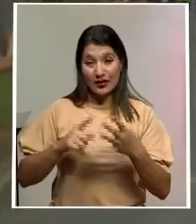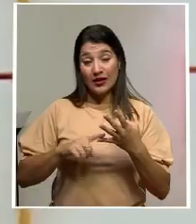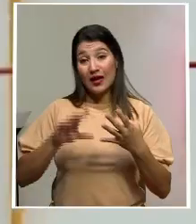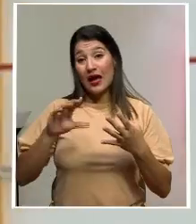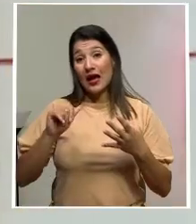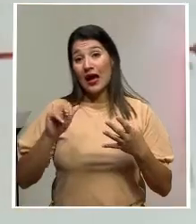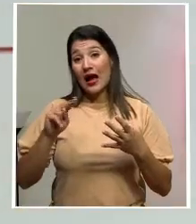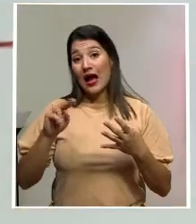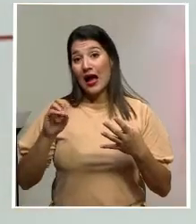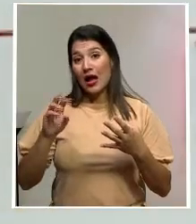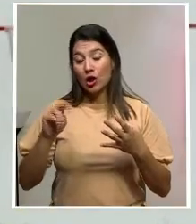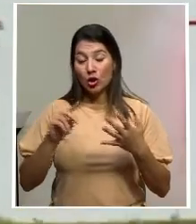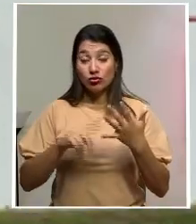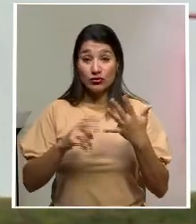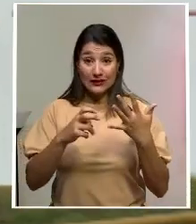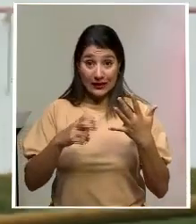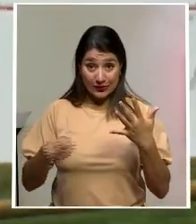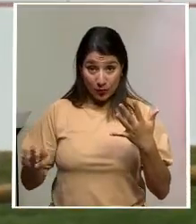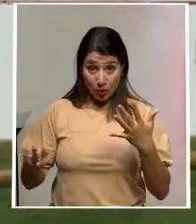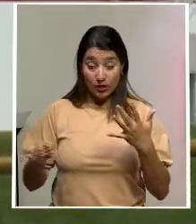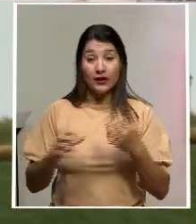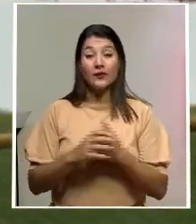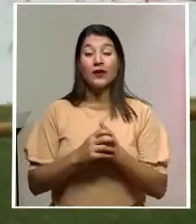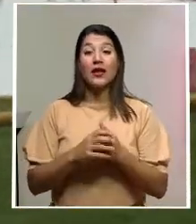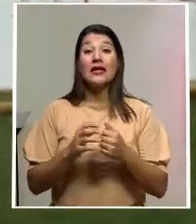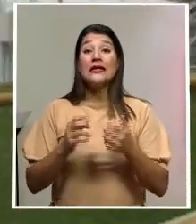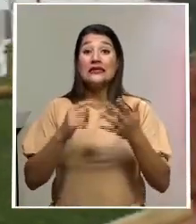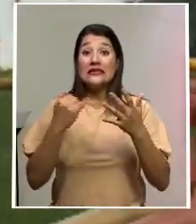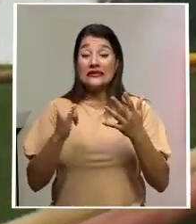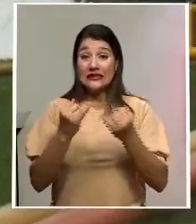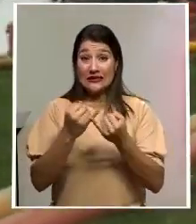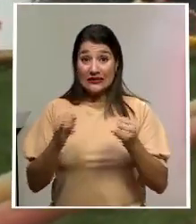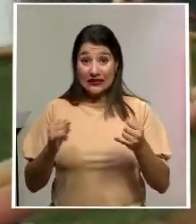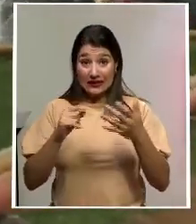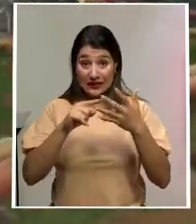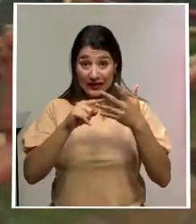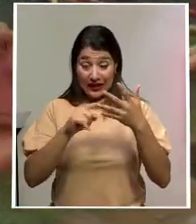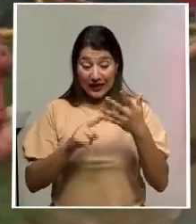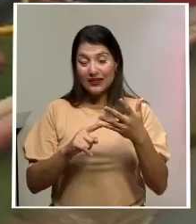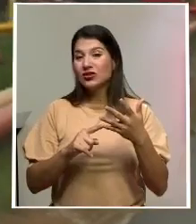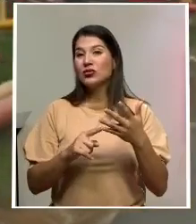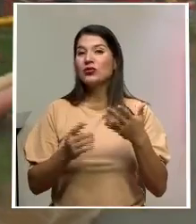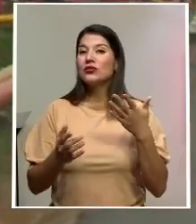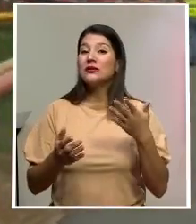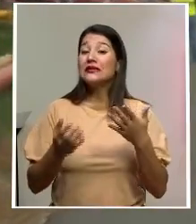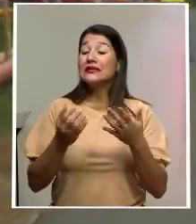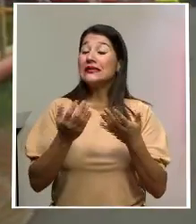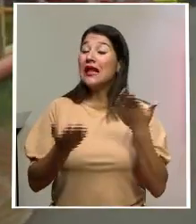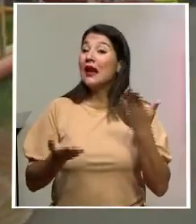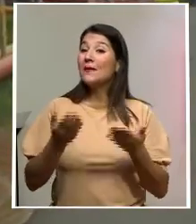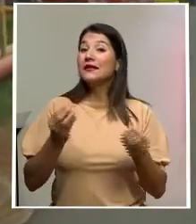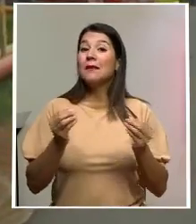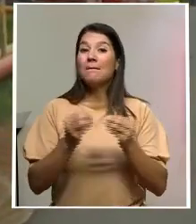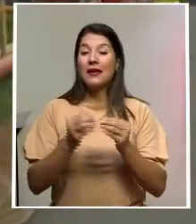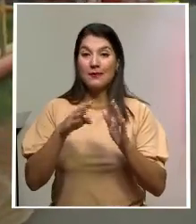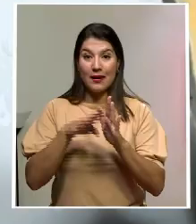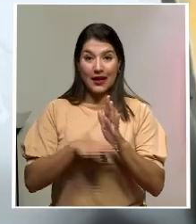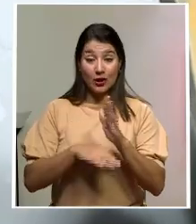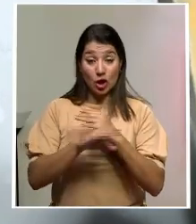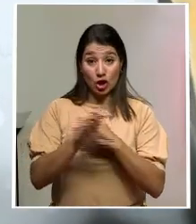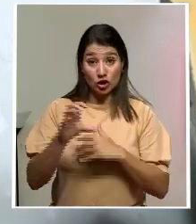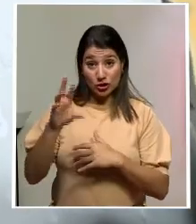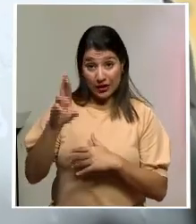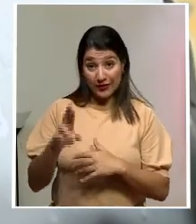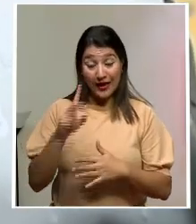estos impuestos y subsidios, el combustible costarricense sería el más barato de Centroamérica. Por esta razón, la fracción de